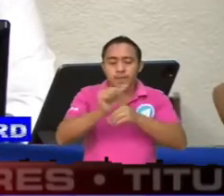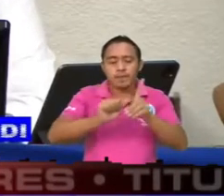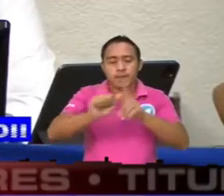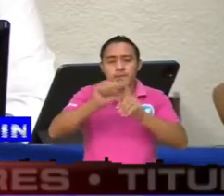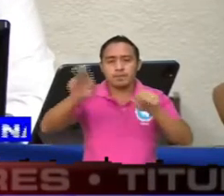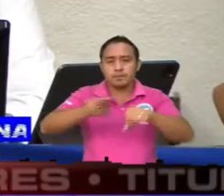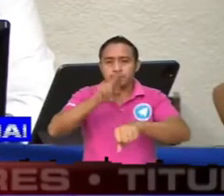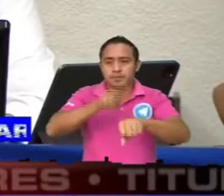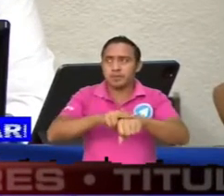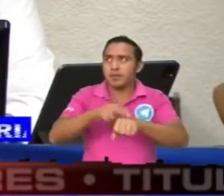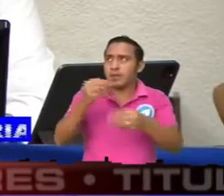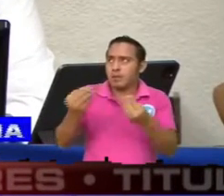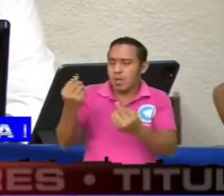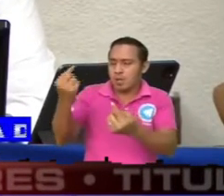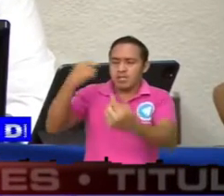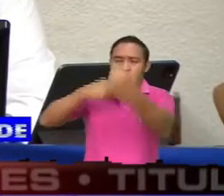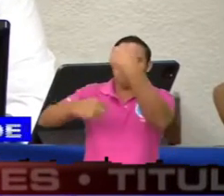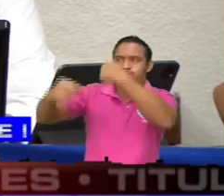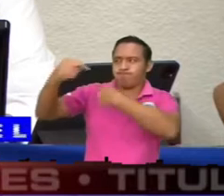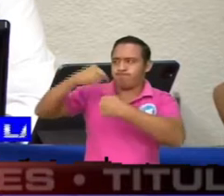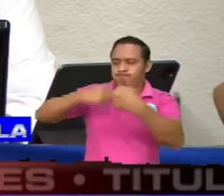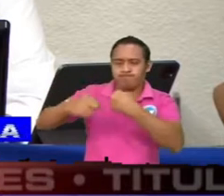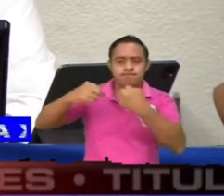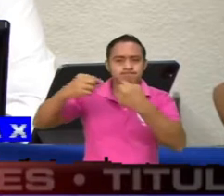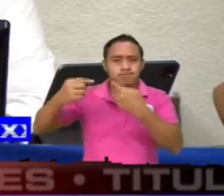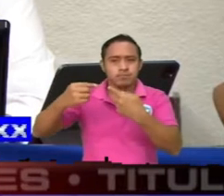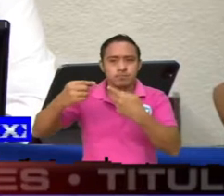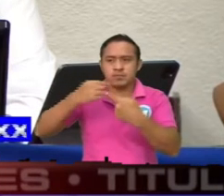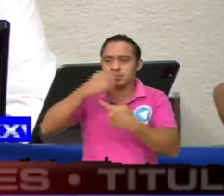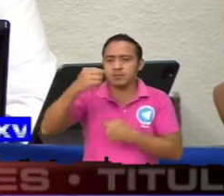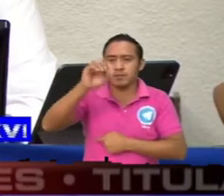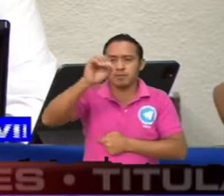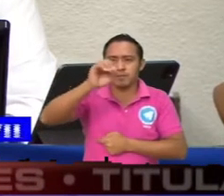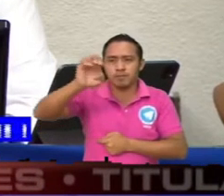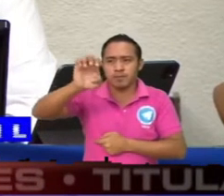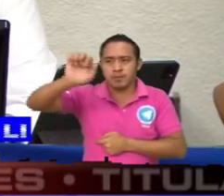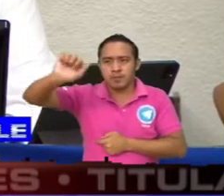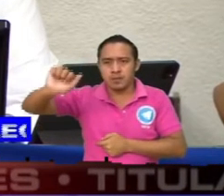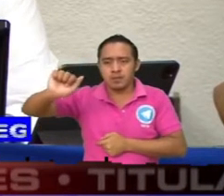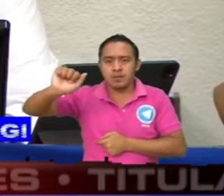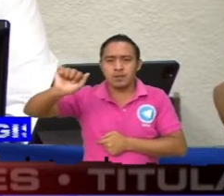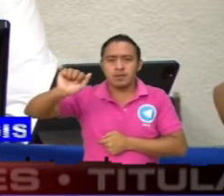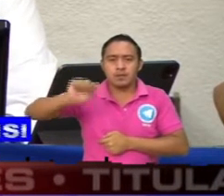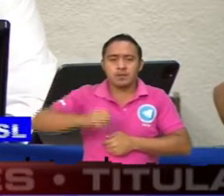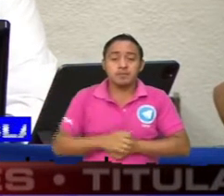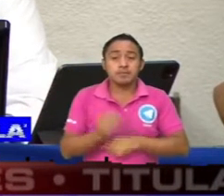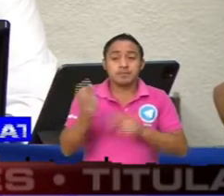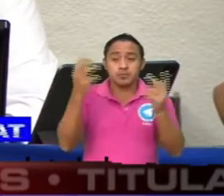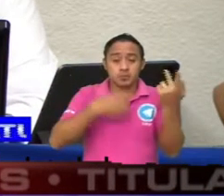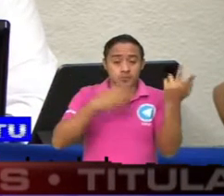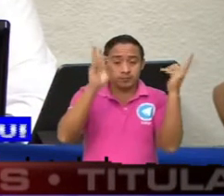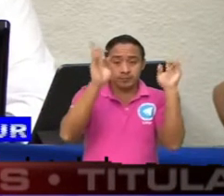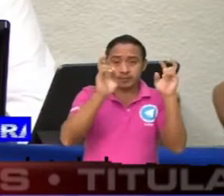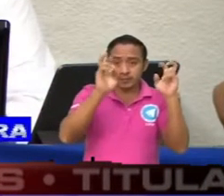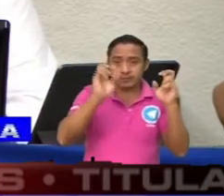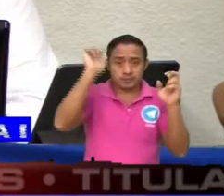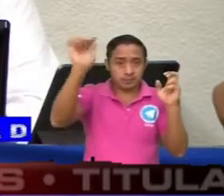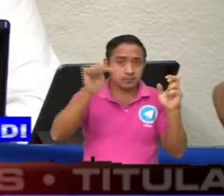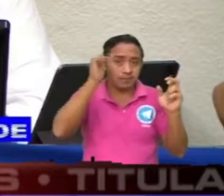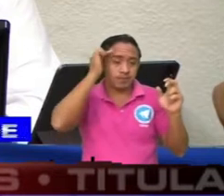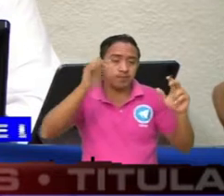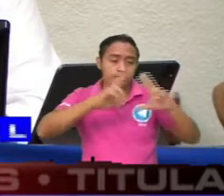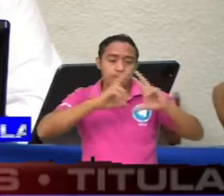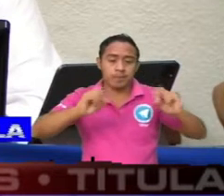Con 83 votos a favor, diputados aprueban declaratoria en la que solicitan al presidente Daniel